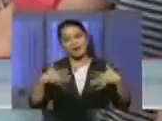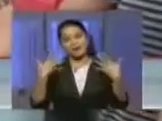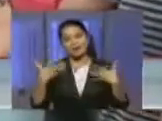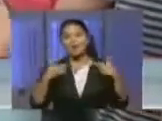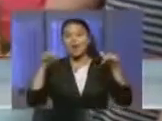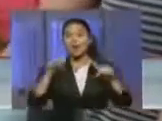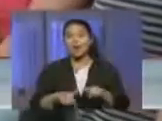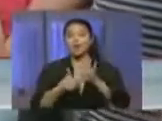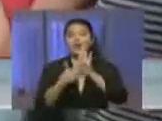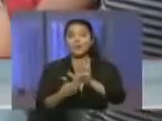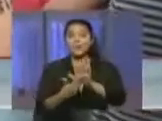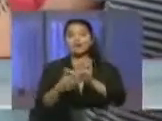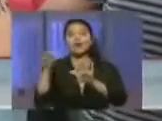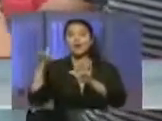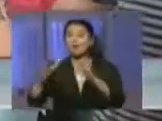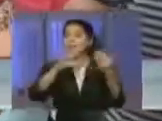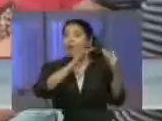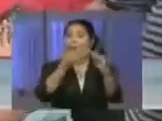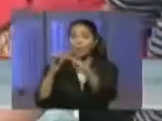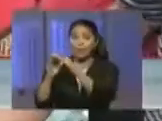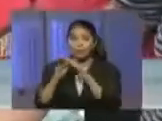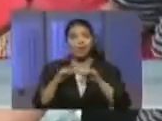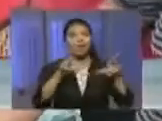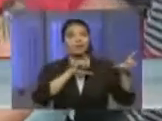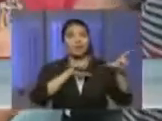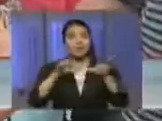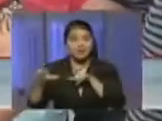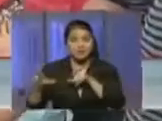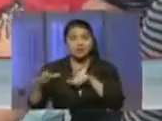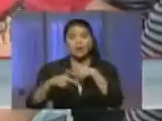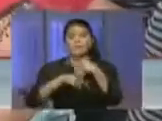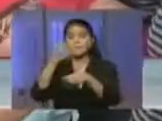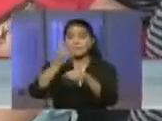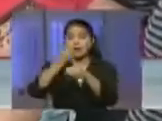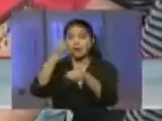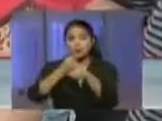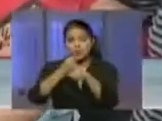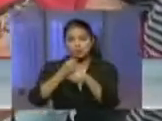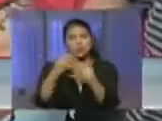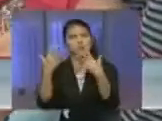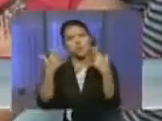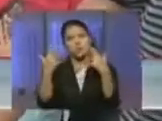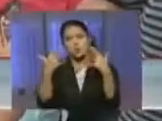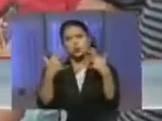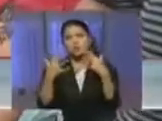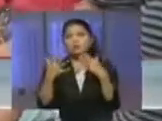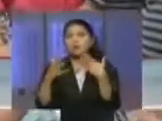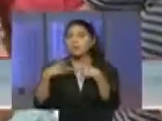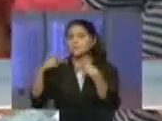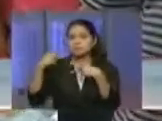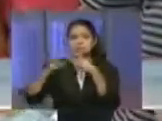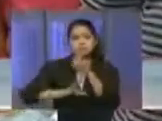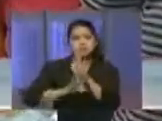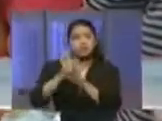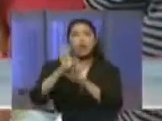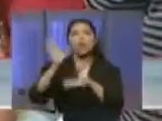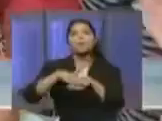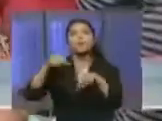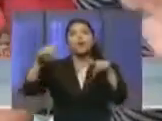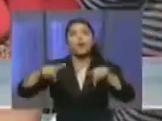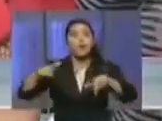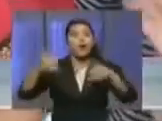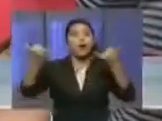presento que estas comunidades ya están produciendo a una escala superior a la que venían produciendo porque ahora